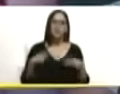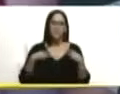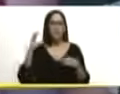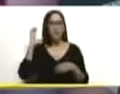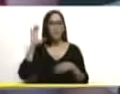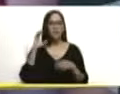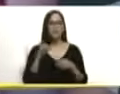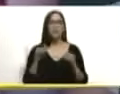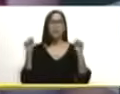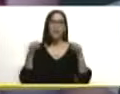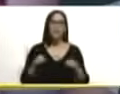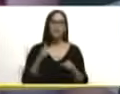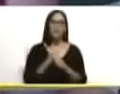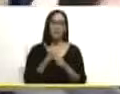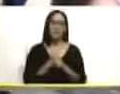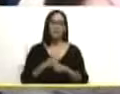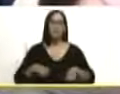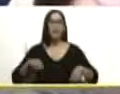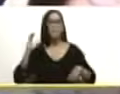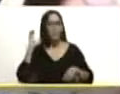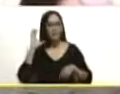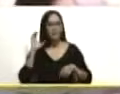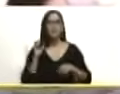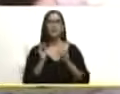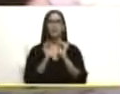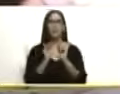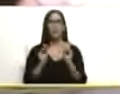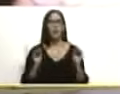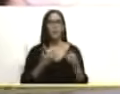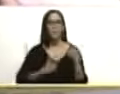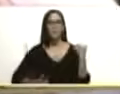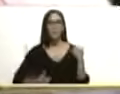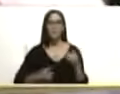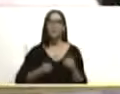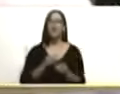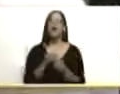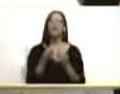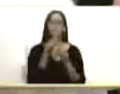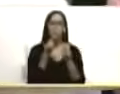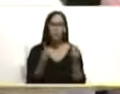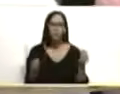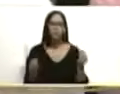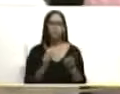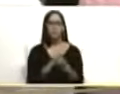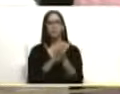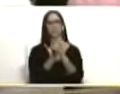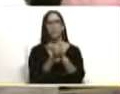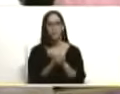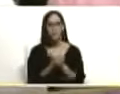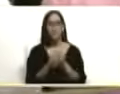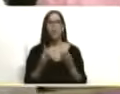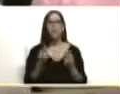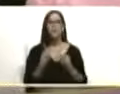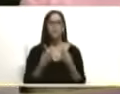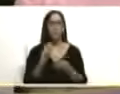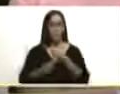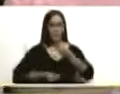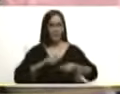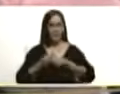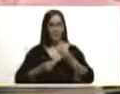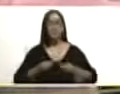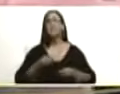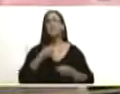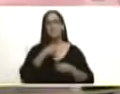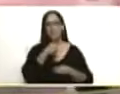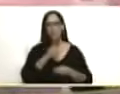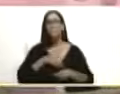patria. Esta hora de la patria nos convoca, presidente, a grandes transformaciones, a grandes cosas por hacer. ¿Y quién más para